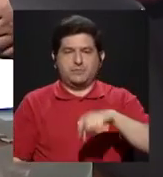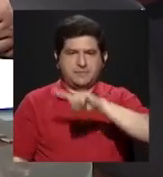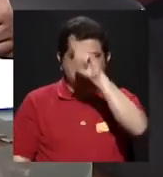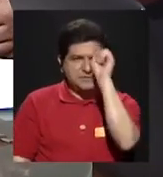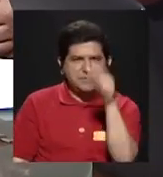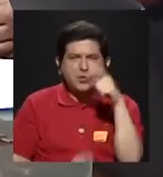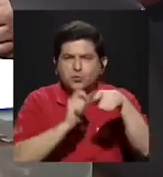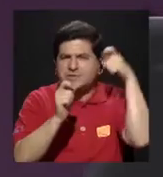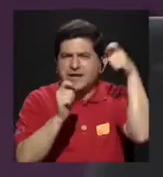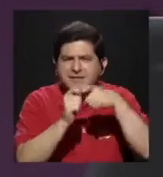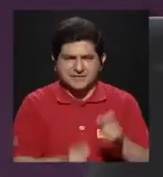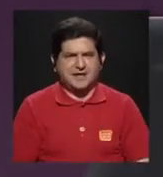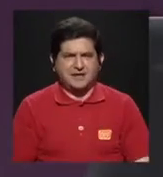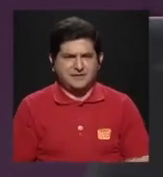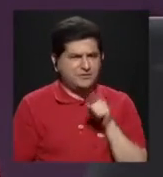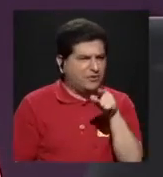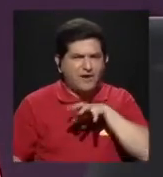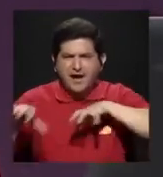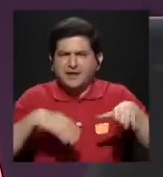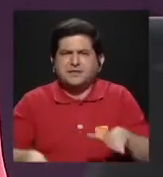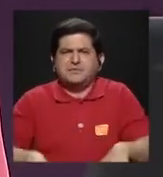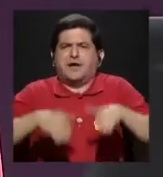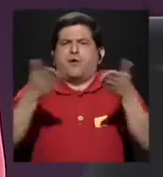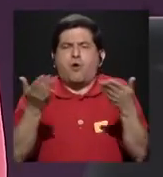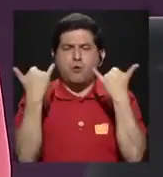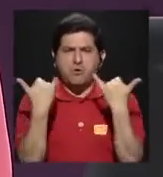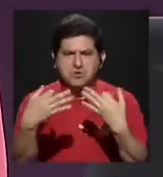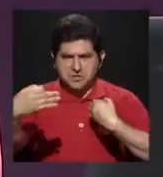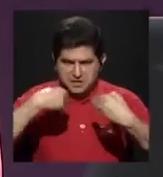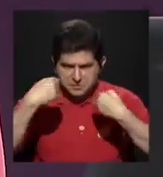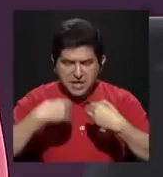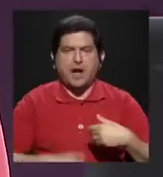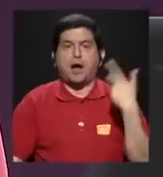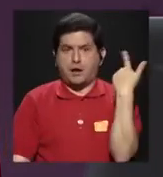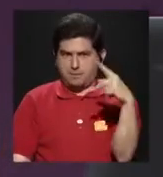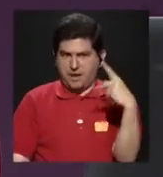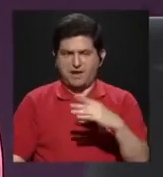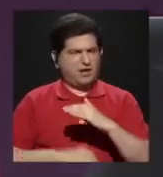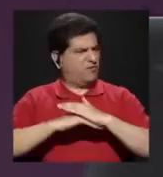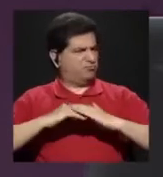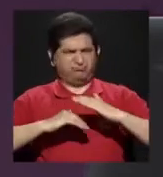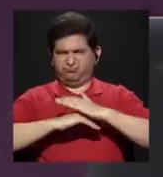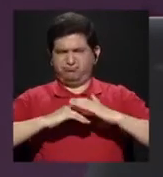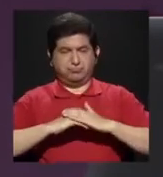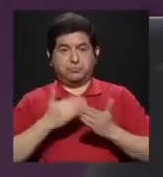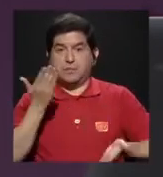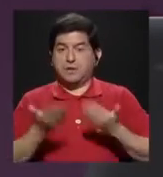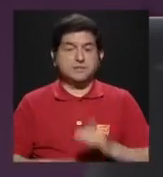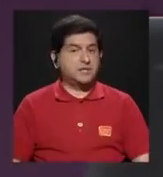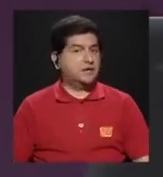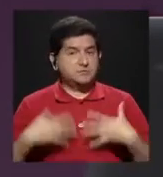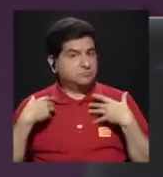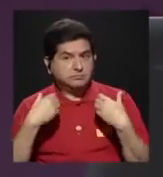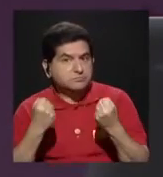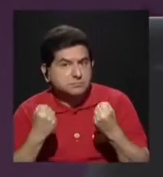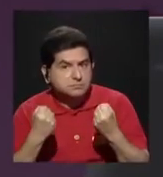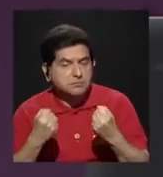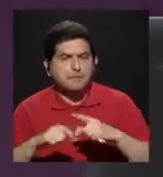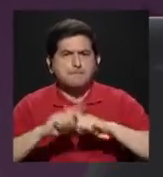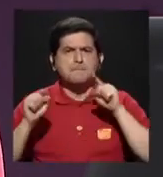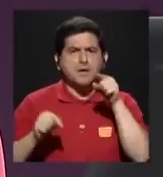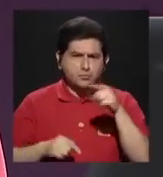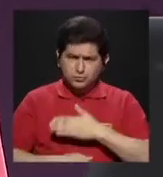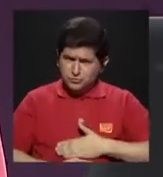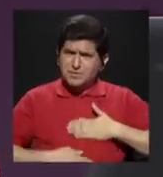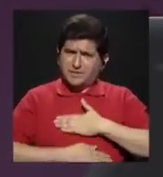con más detalle cómo es esa actividad. Ya nos dijeron, es peligrosa, es incómoda, puede ser insalubre incluso, pero ustedes